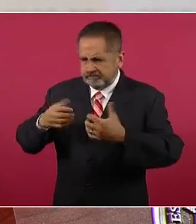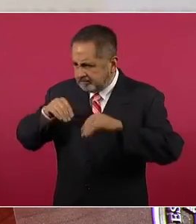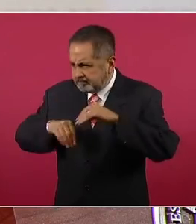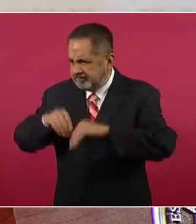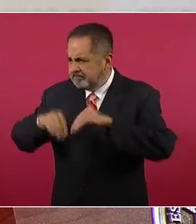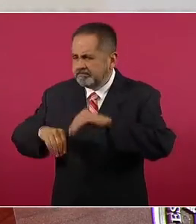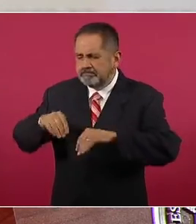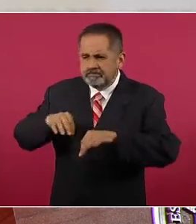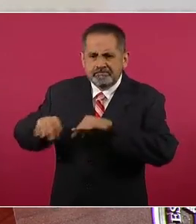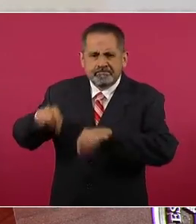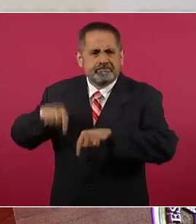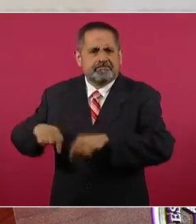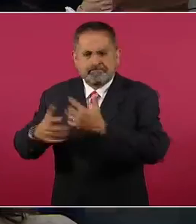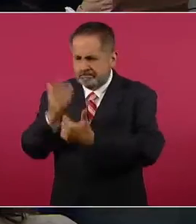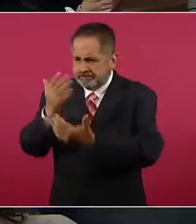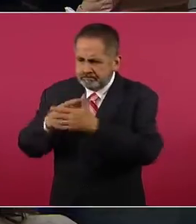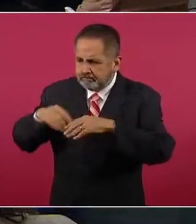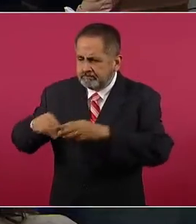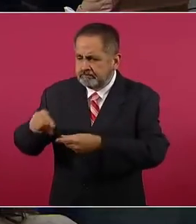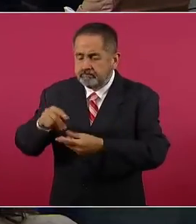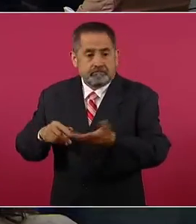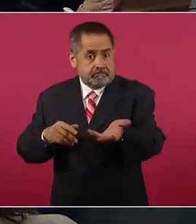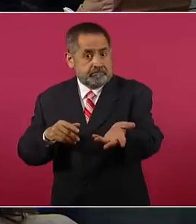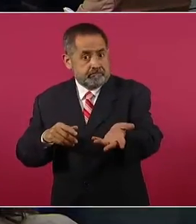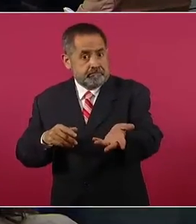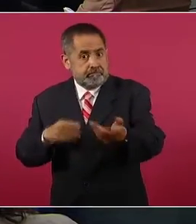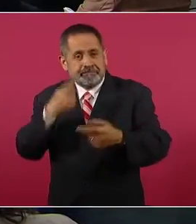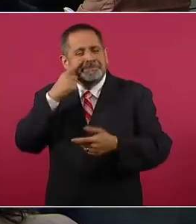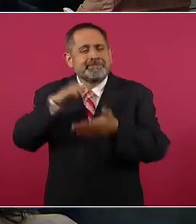consumimos. Imagínense con estas crisis.